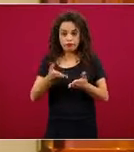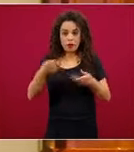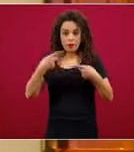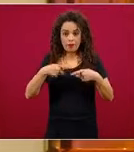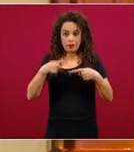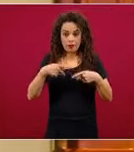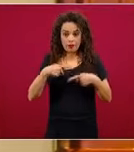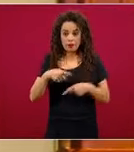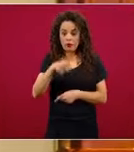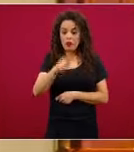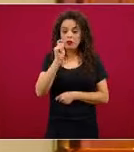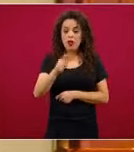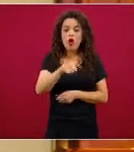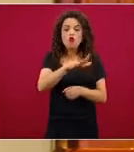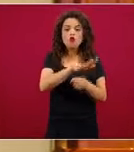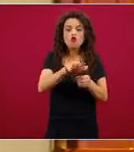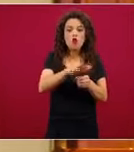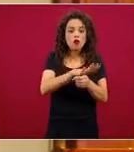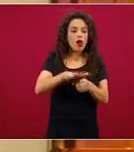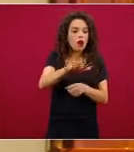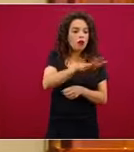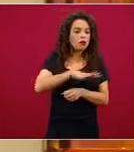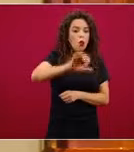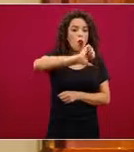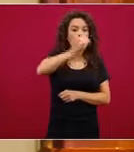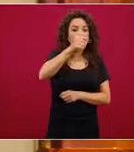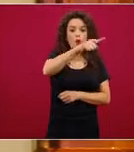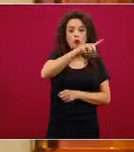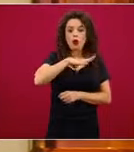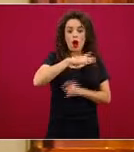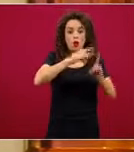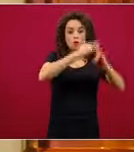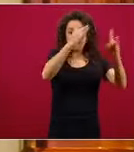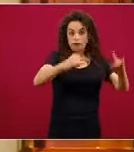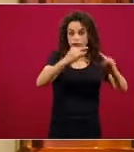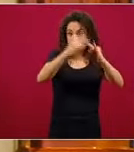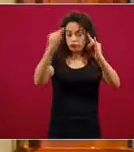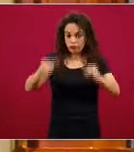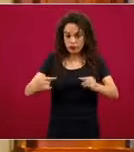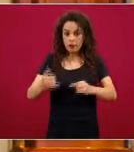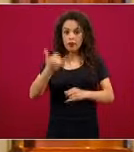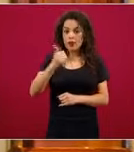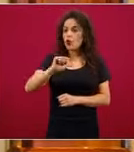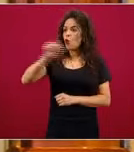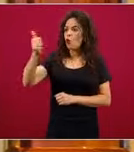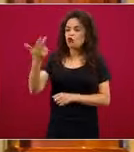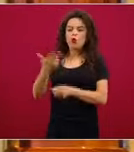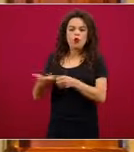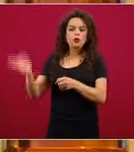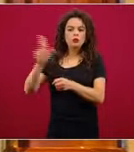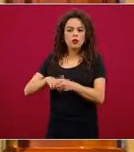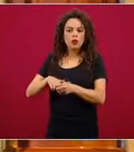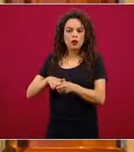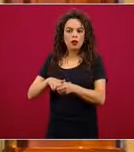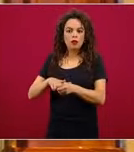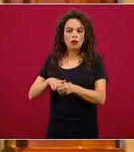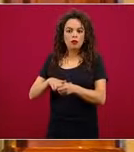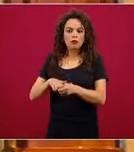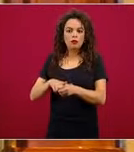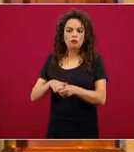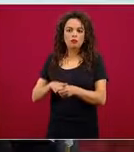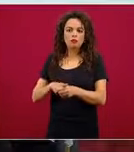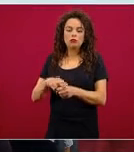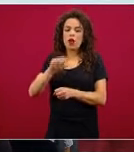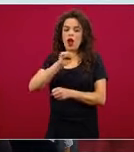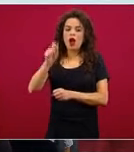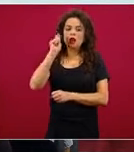locales, es decir, de algunos otros EMTs que estén desplegados en campo y de algunos hospitales fijos o hospitales comunitarios que